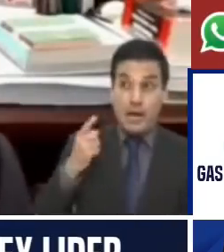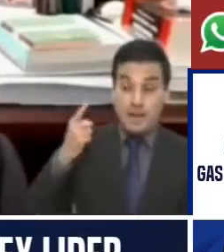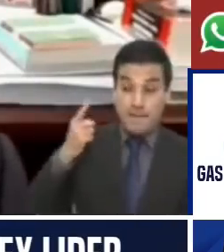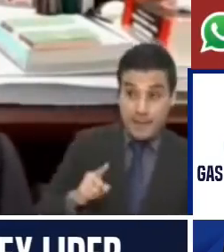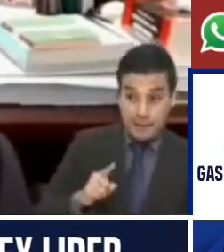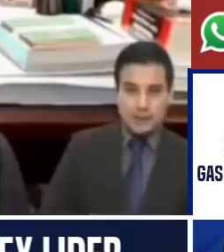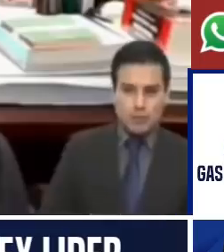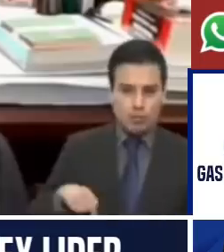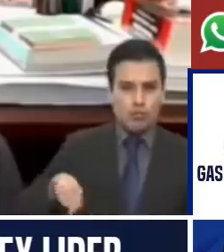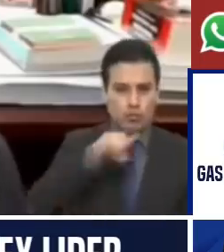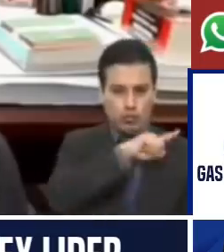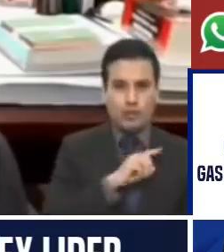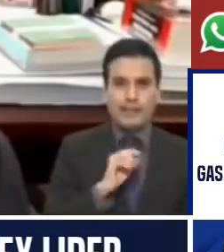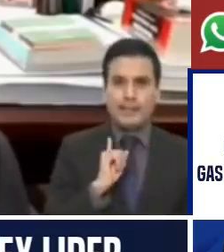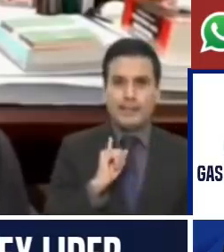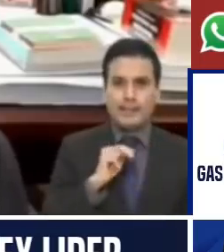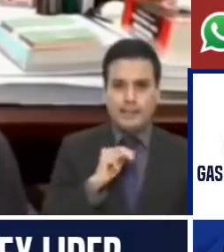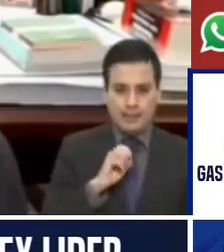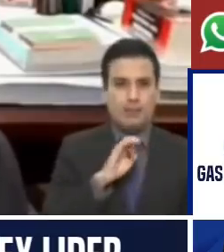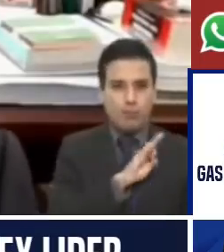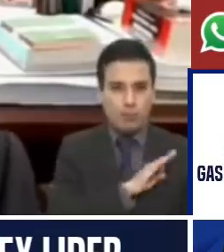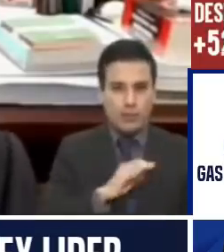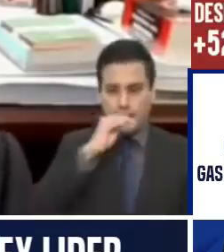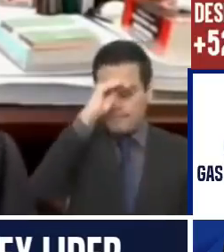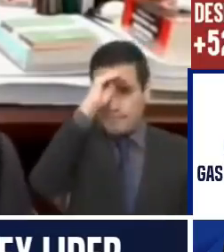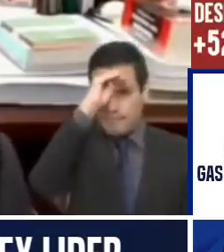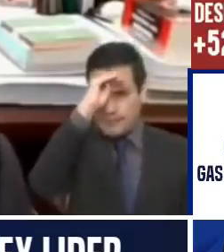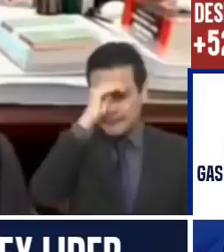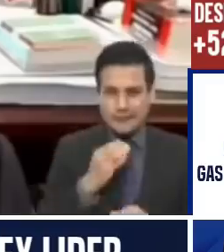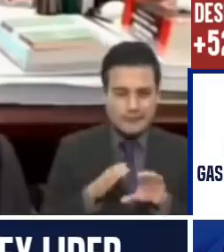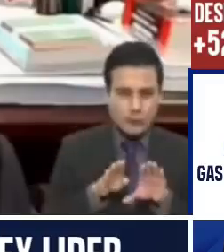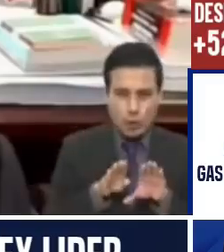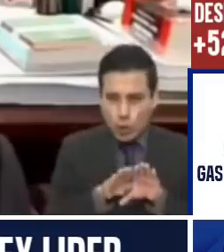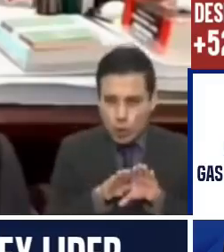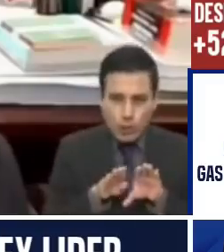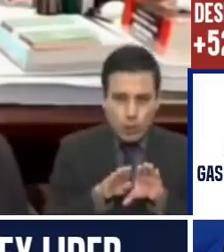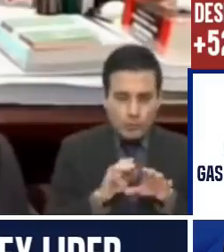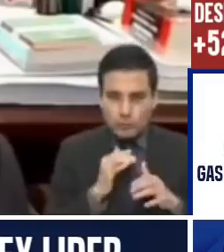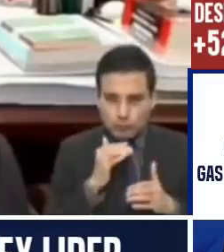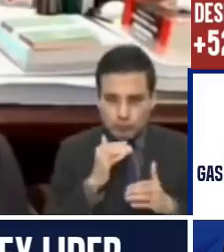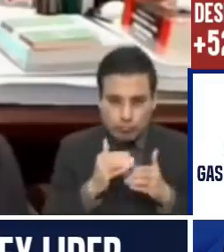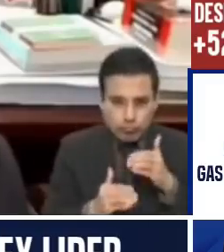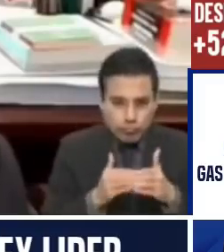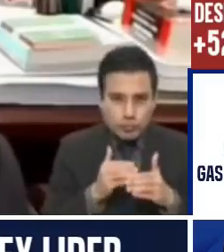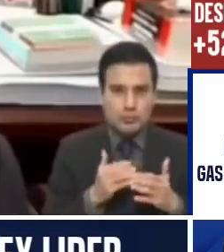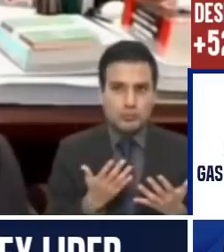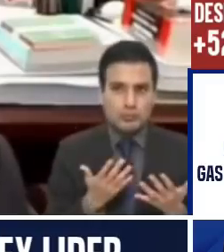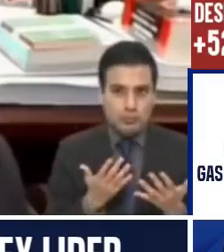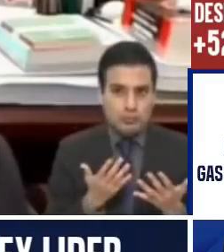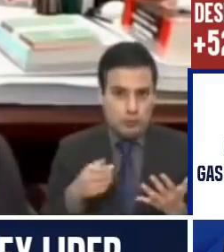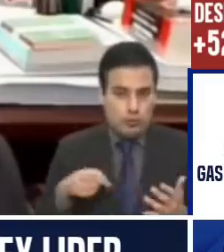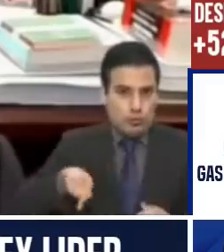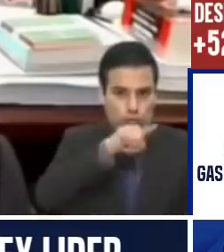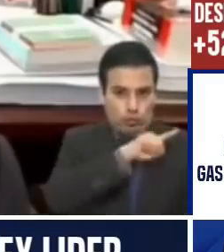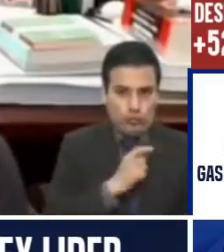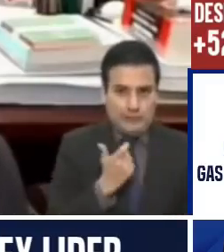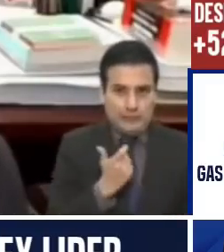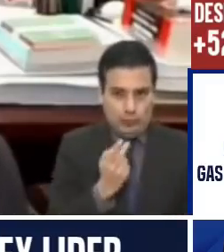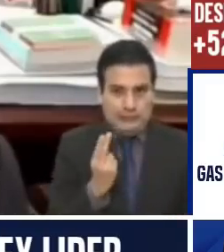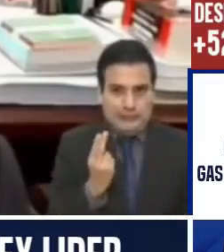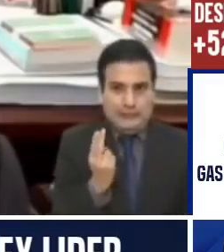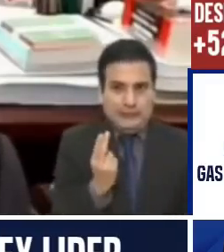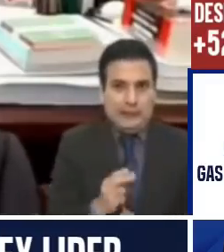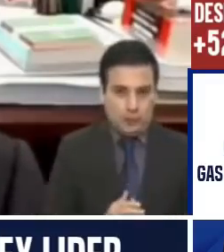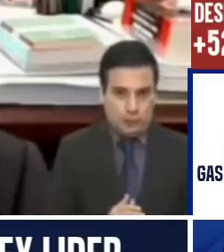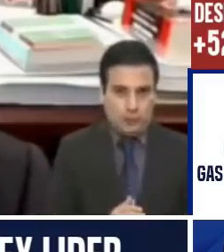instituto con solidez jurídica pueda explorar lo que ha sido una demanda legítima es decir, contar con los recursos